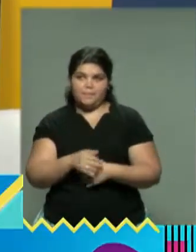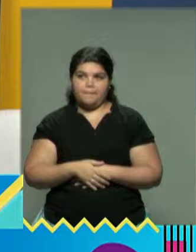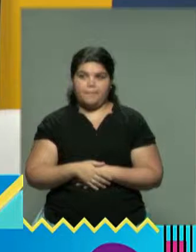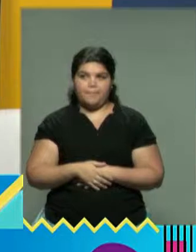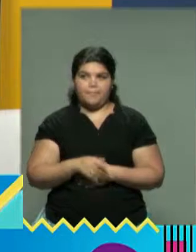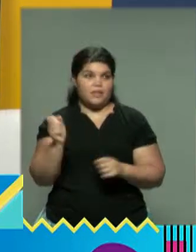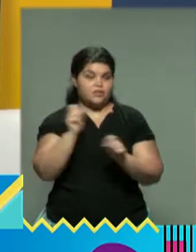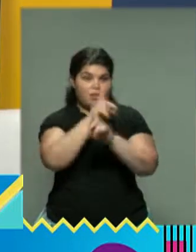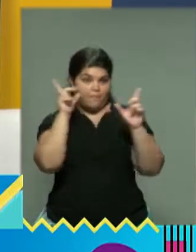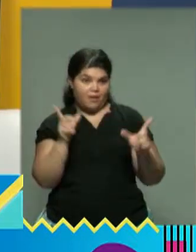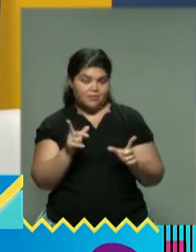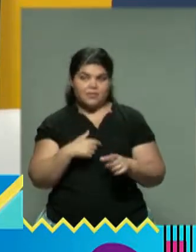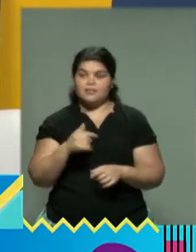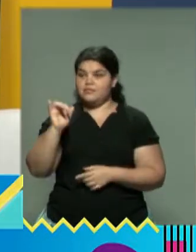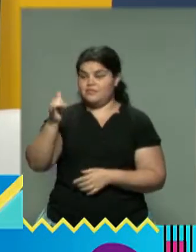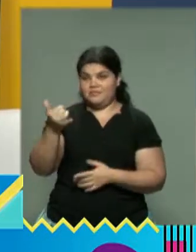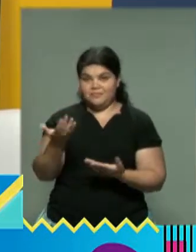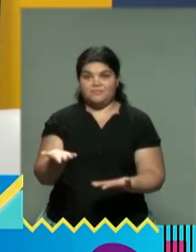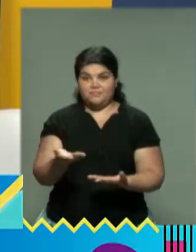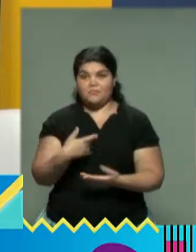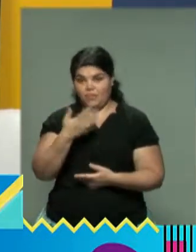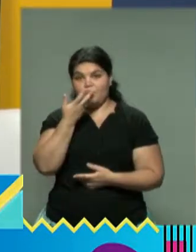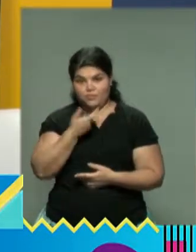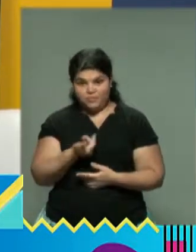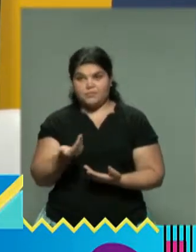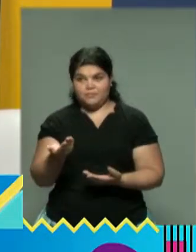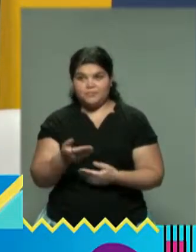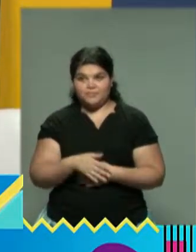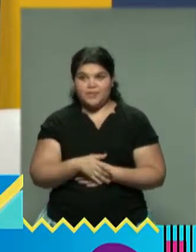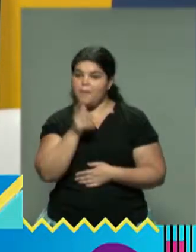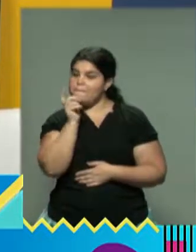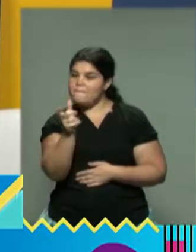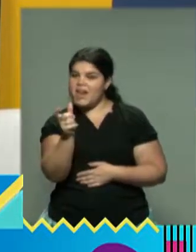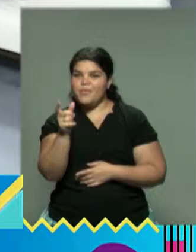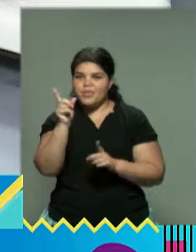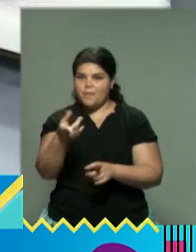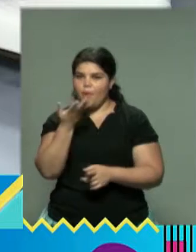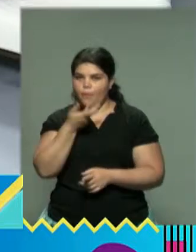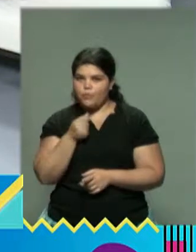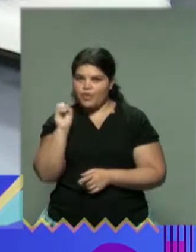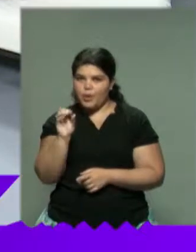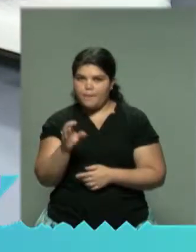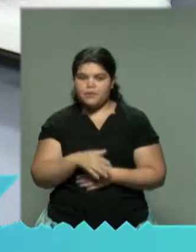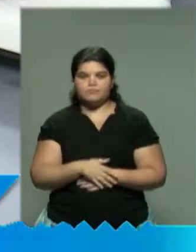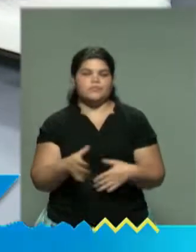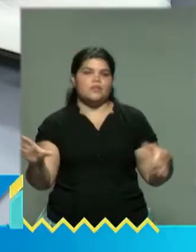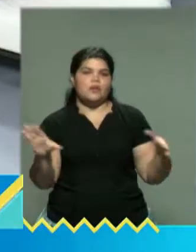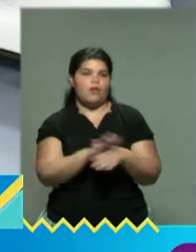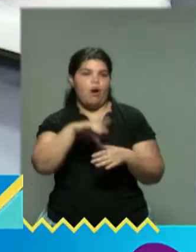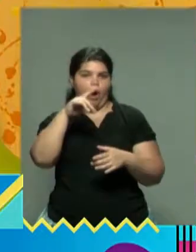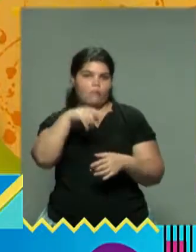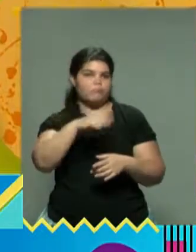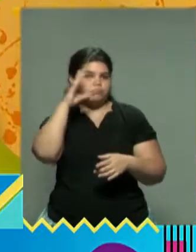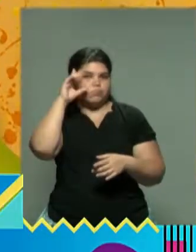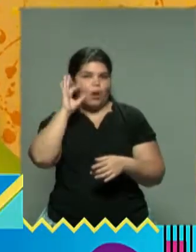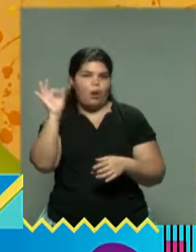sorpresa, nos la va a sí, explicar realmente ahora. me gustó lo que hasta el nombre. Vamos ahí entonces. Sí, yo coincido con él que estos años,